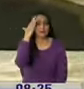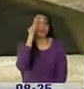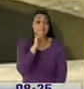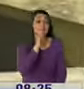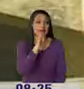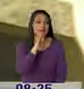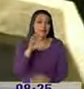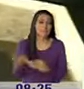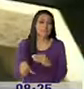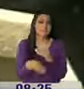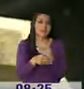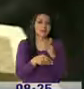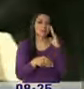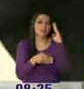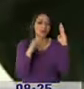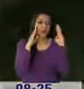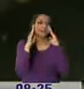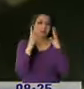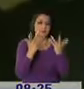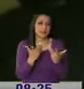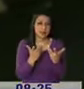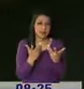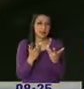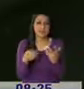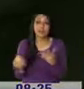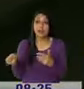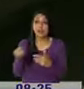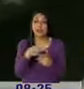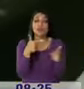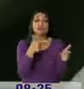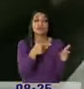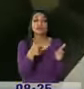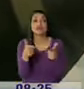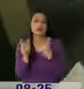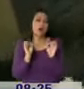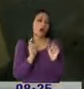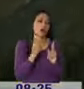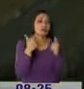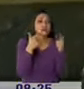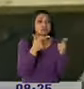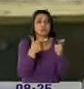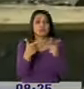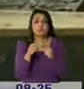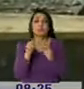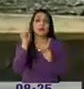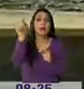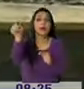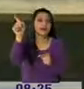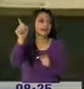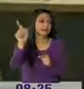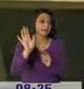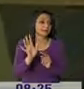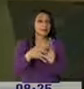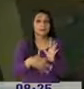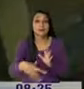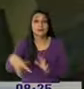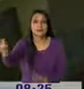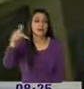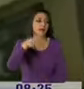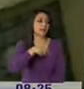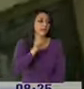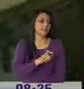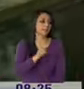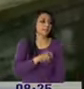personal y no pueden. Si ellos están por aquí, por otro lado, también lo necesitan. Si ya se van de aquí,